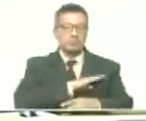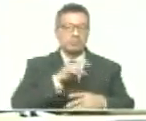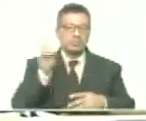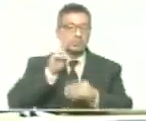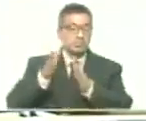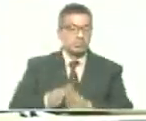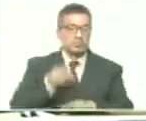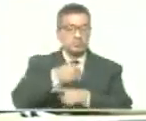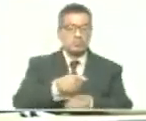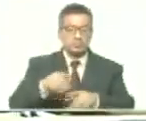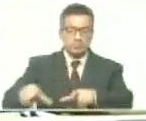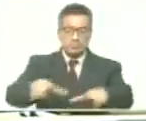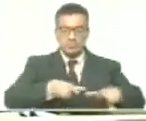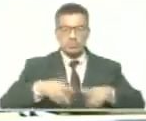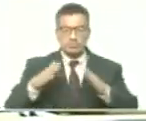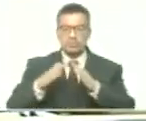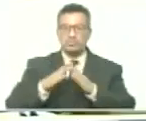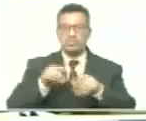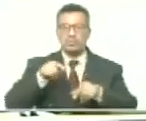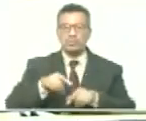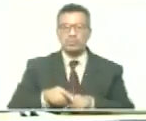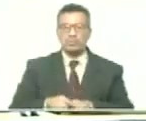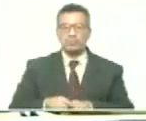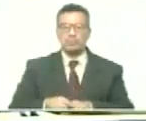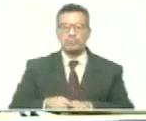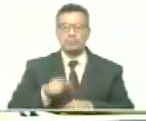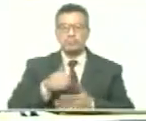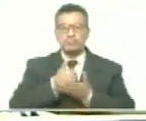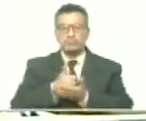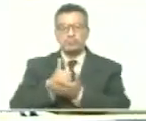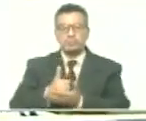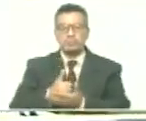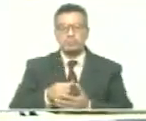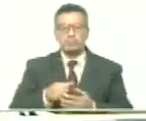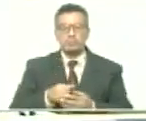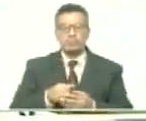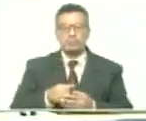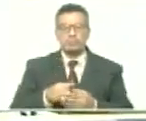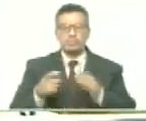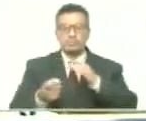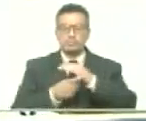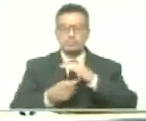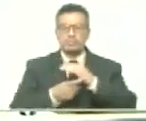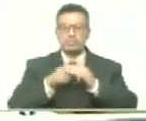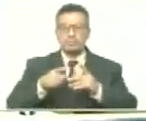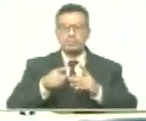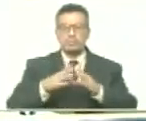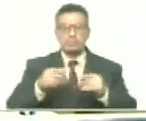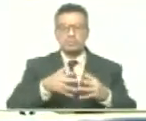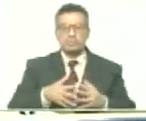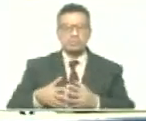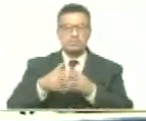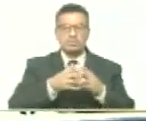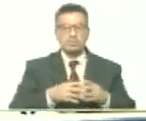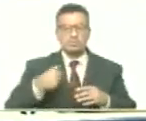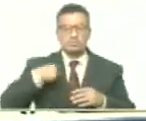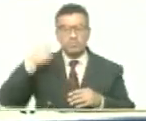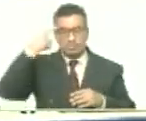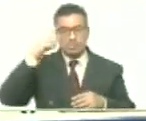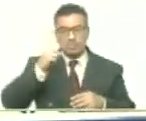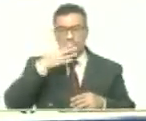venezolanos ahí adentro. Ahora bien, sí, con ayuda logística, tecnológica de los gringos, ¿no? Que a mí me parece, por supuesto,